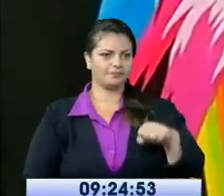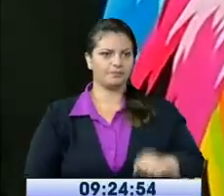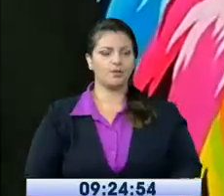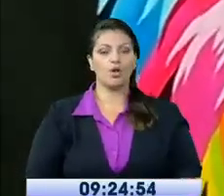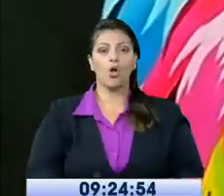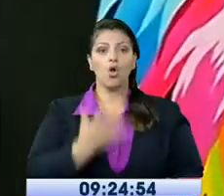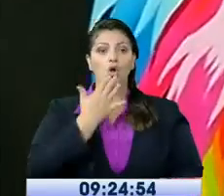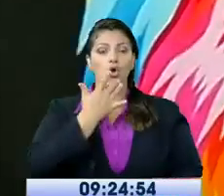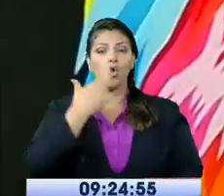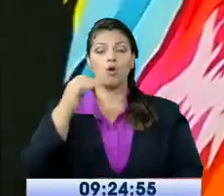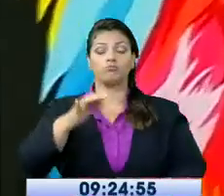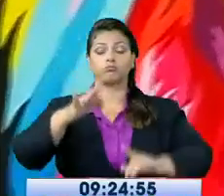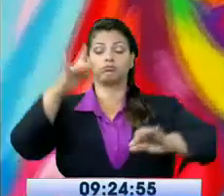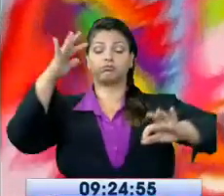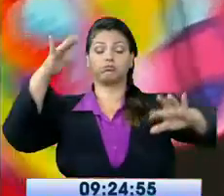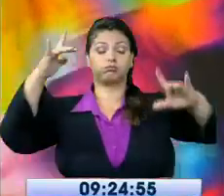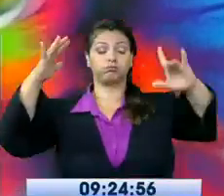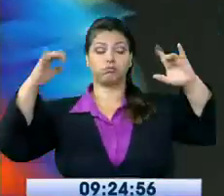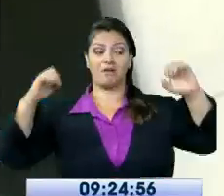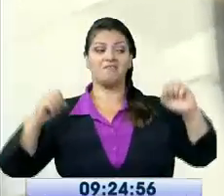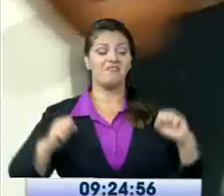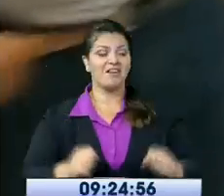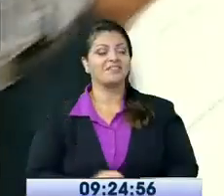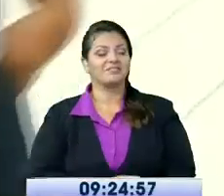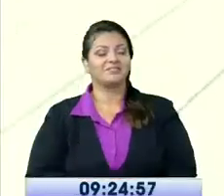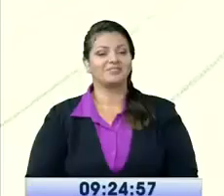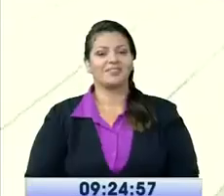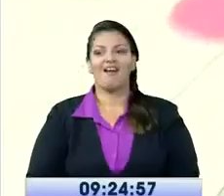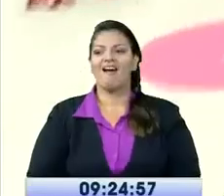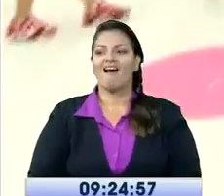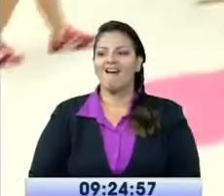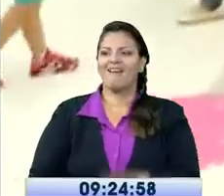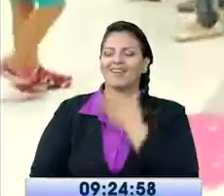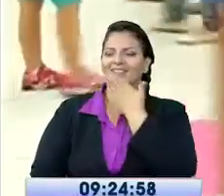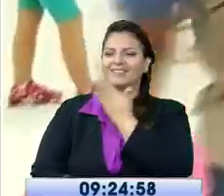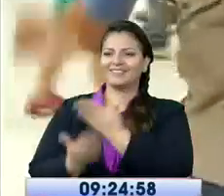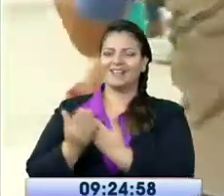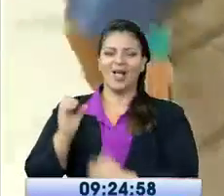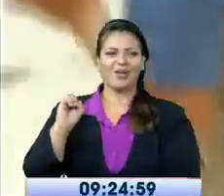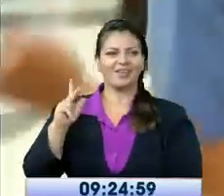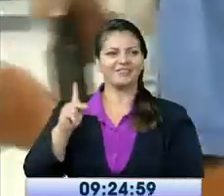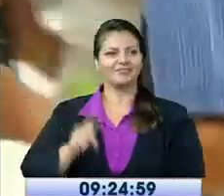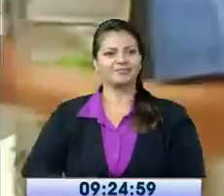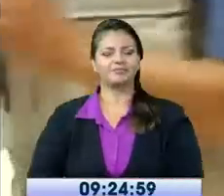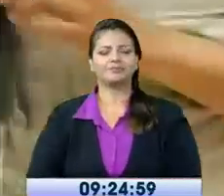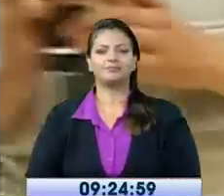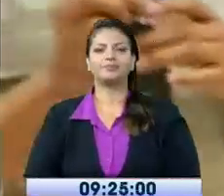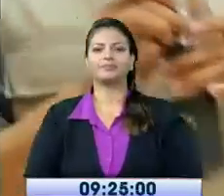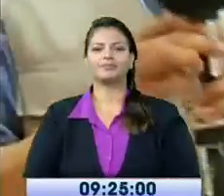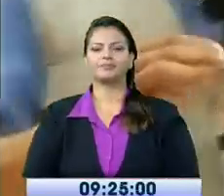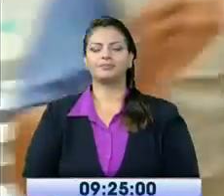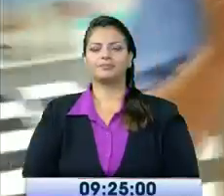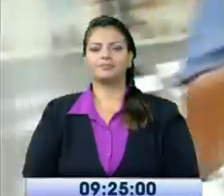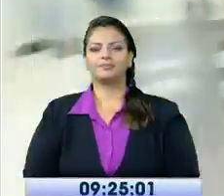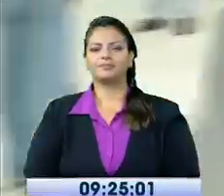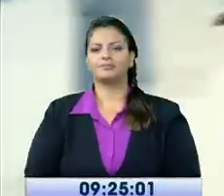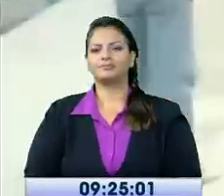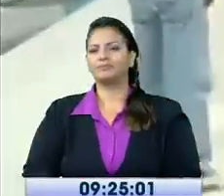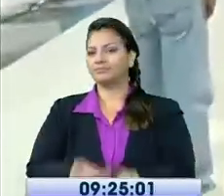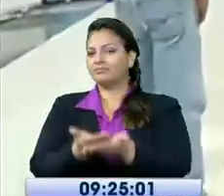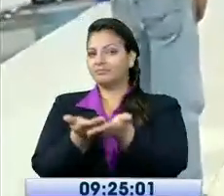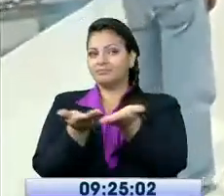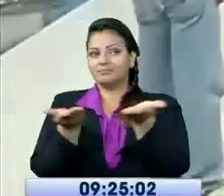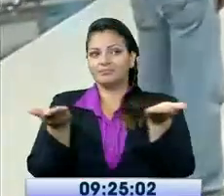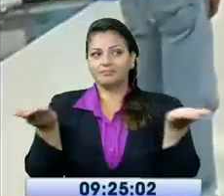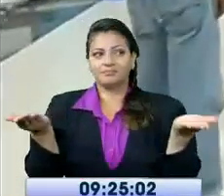fosforescentes. Ok, muchas gracias. Entonces, estimados amigos, como lo hemos visto nosotros en esta mañana, usted lo apreció en